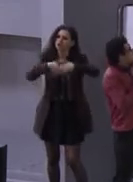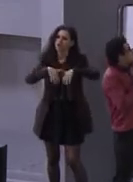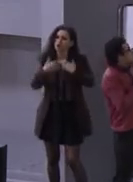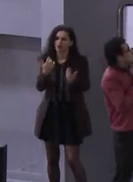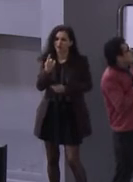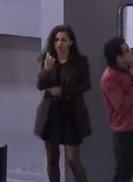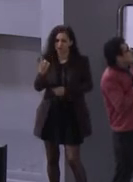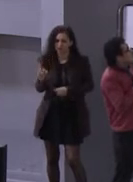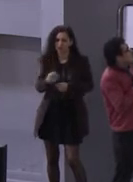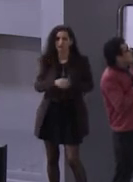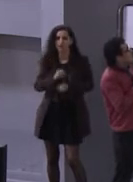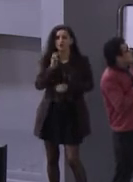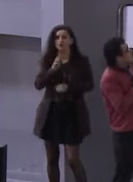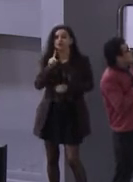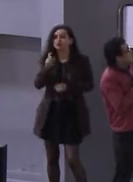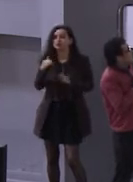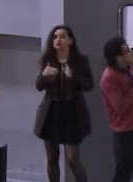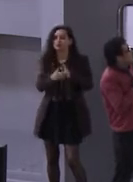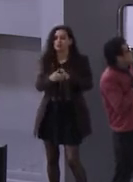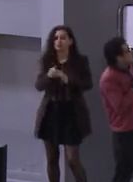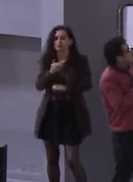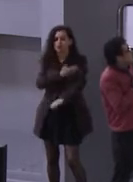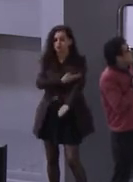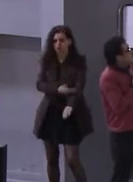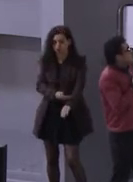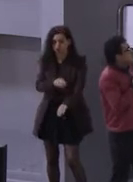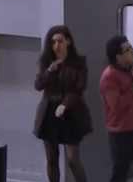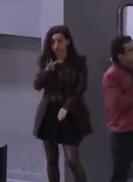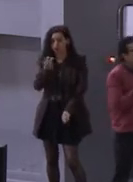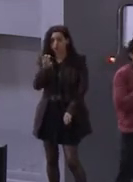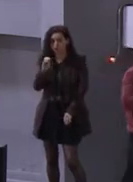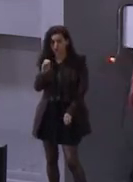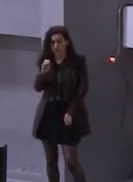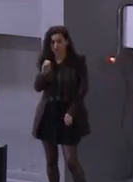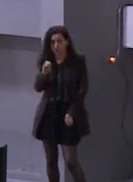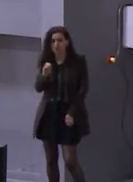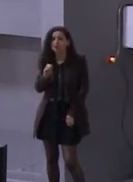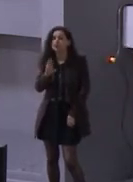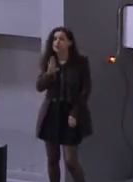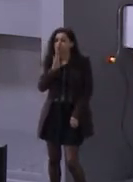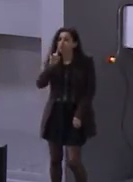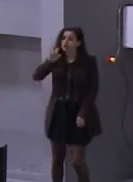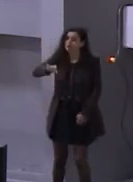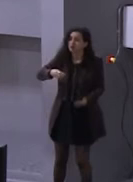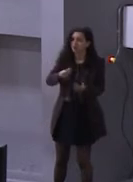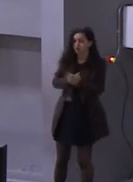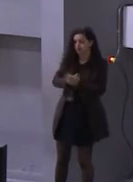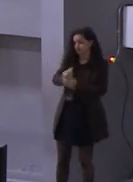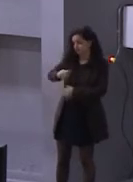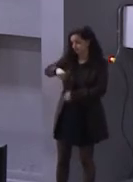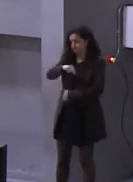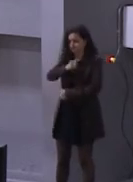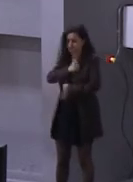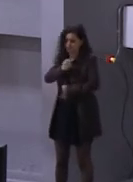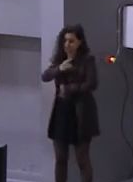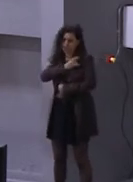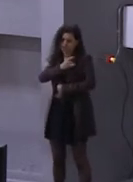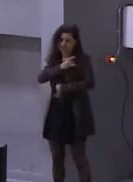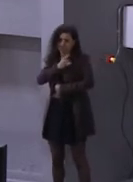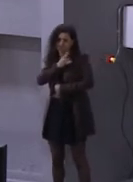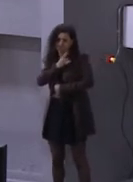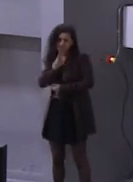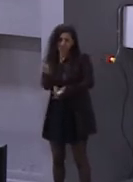estamos hablando de 36 mil millones 490. Eso nos toca cubrirlo con recursos propios. ¿Cuáles son esos recursos